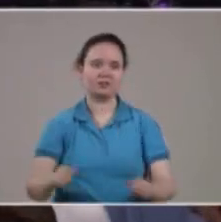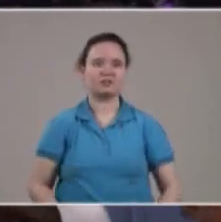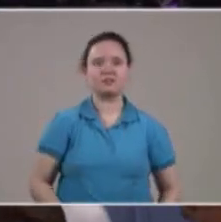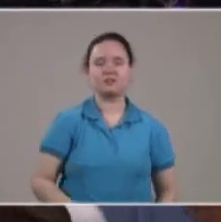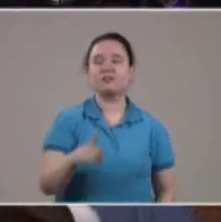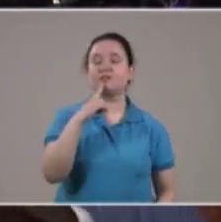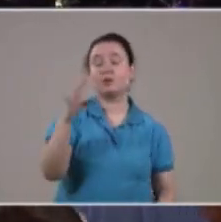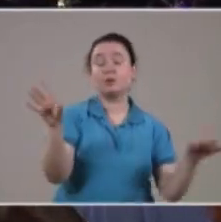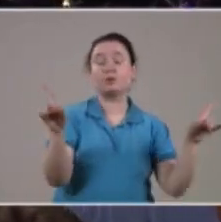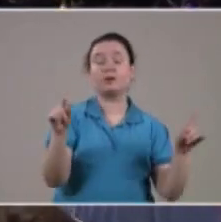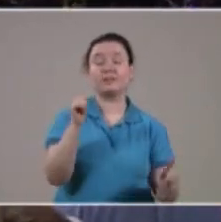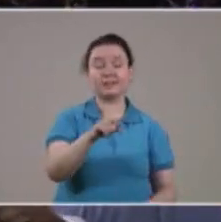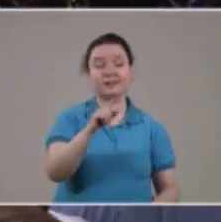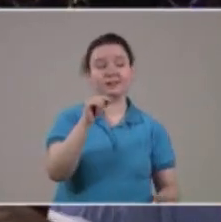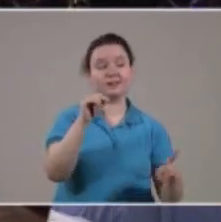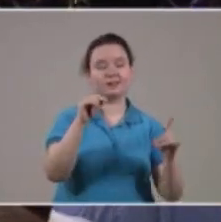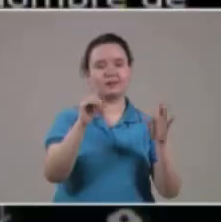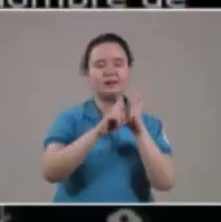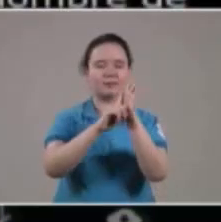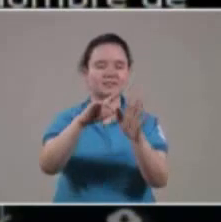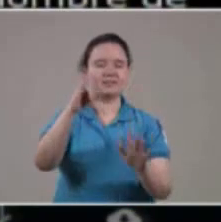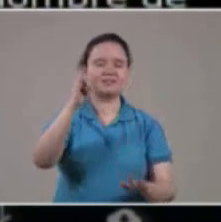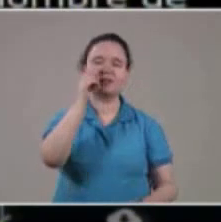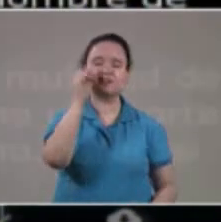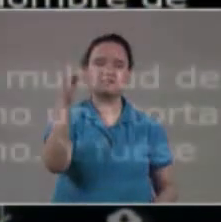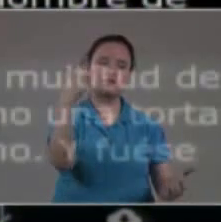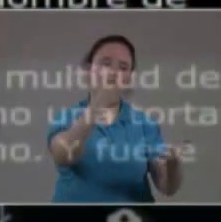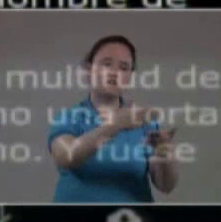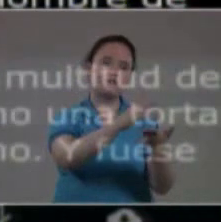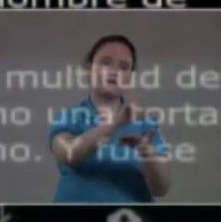y como el arca de Jehová llegó a la ciudad de David,